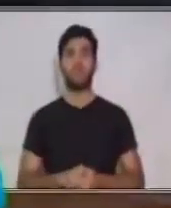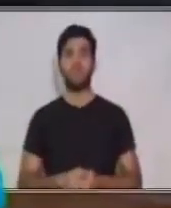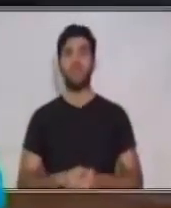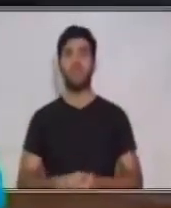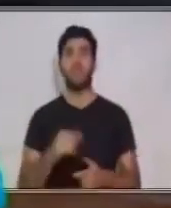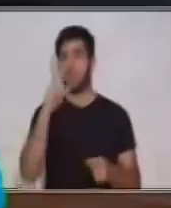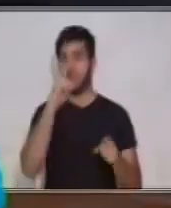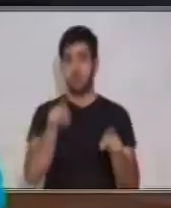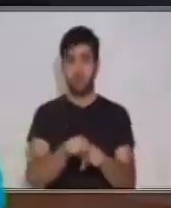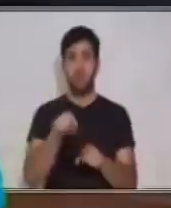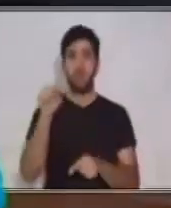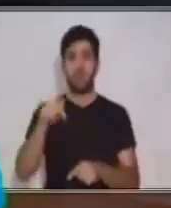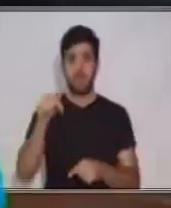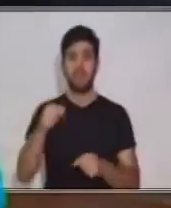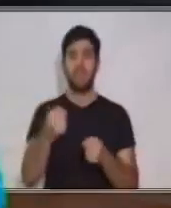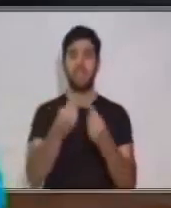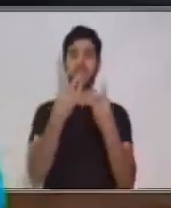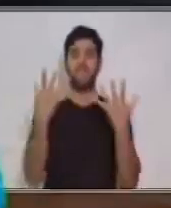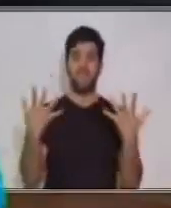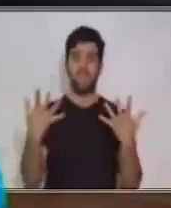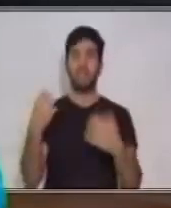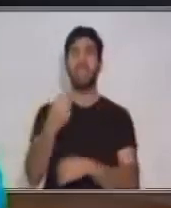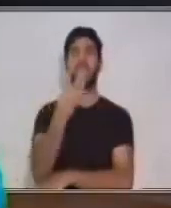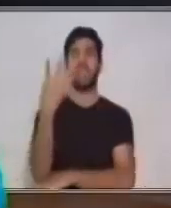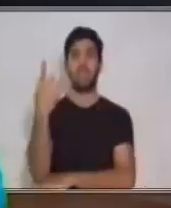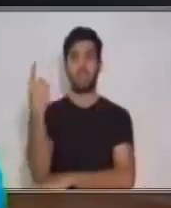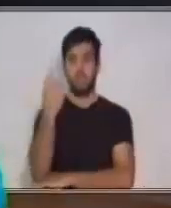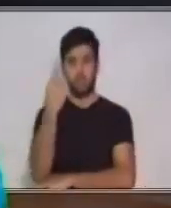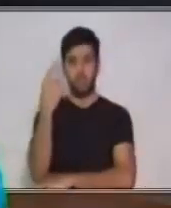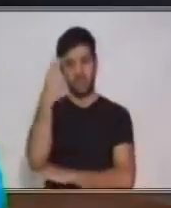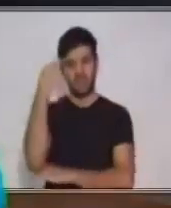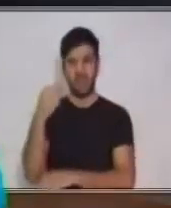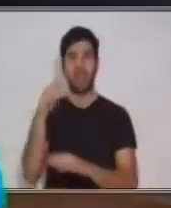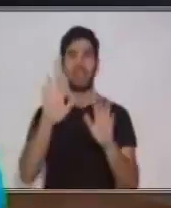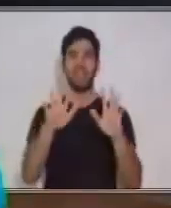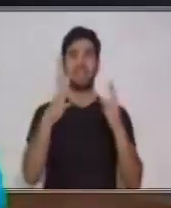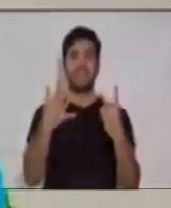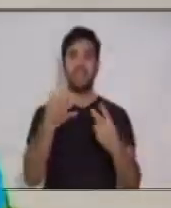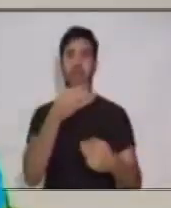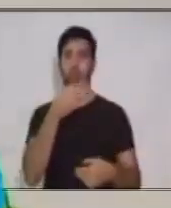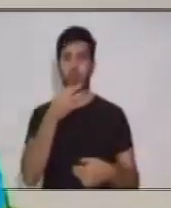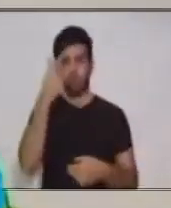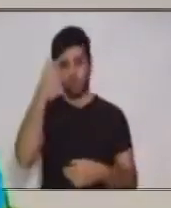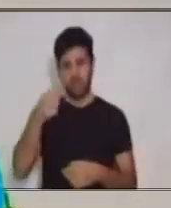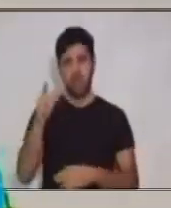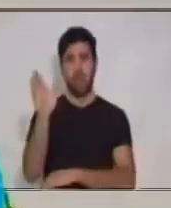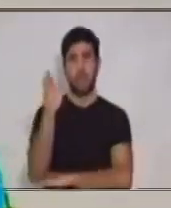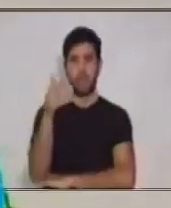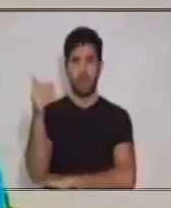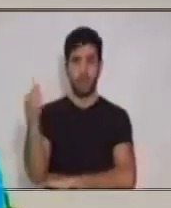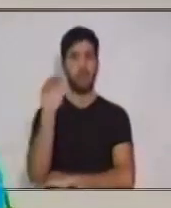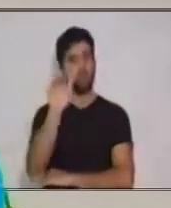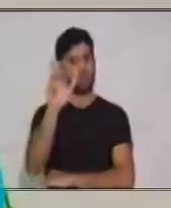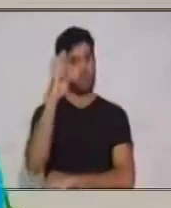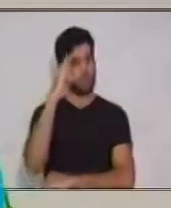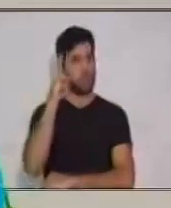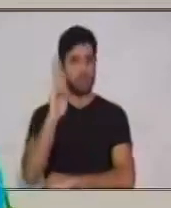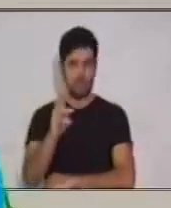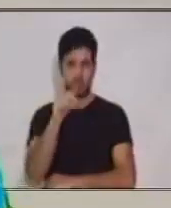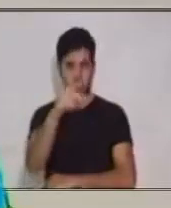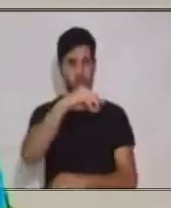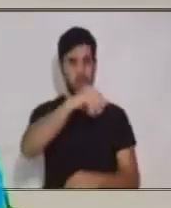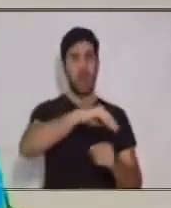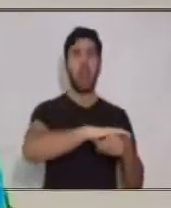Una fecha importante para recordar en este mes es el 17 de agosto, Día de la Bandera. Te recordamos, lávate